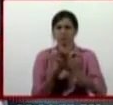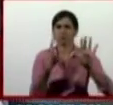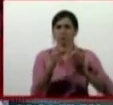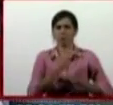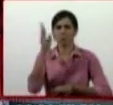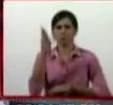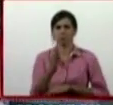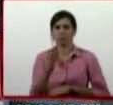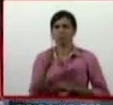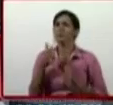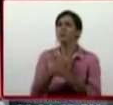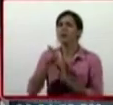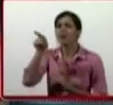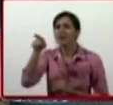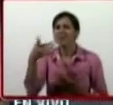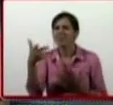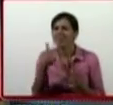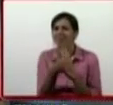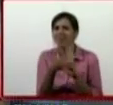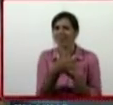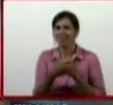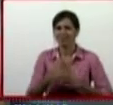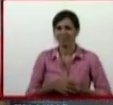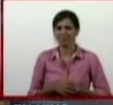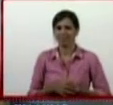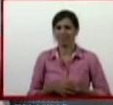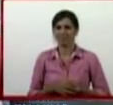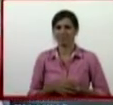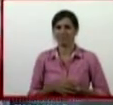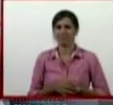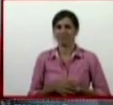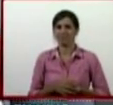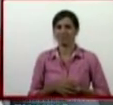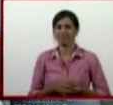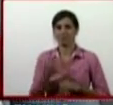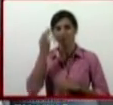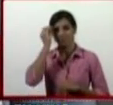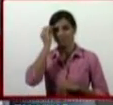cayó. Yo creo que había aparecido de la ventana, que había caído.